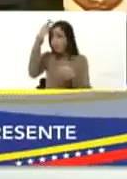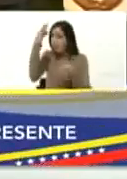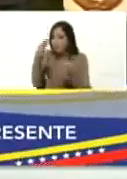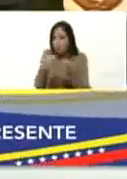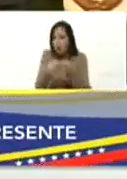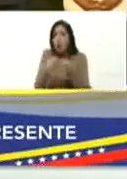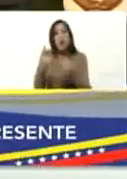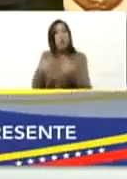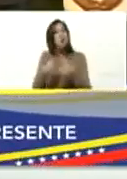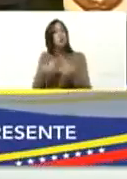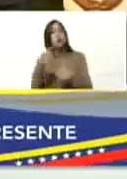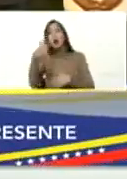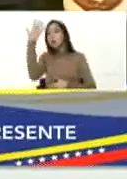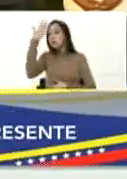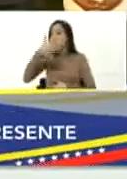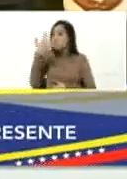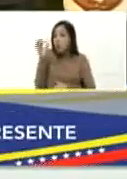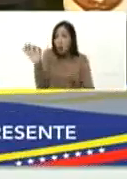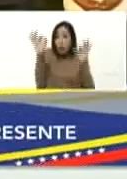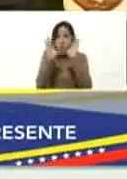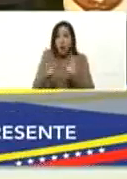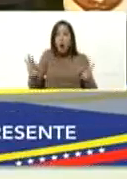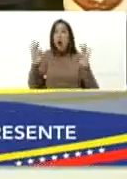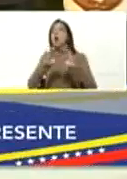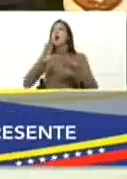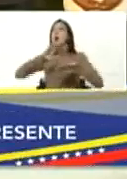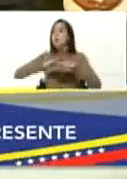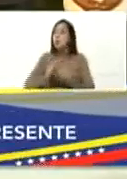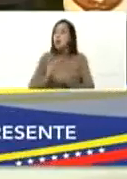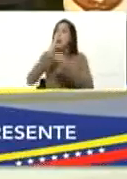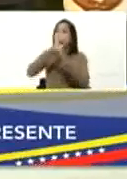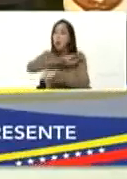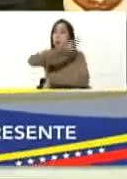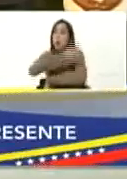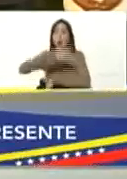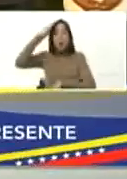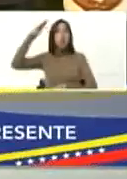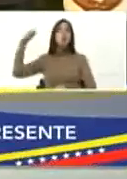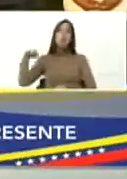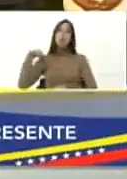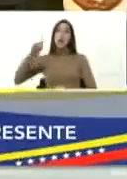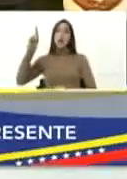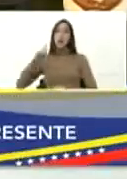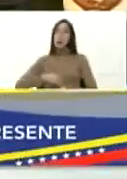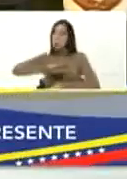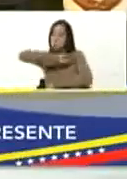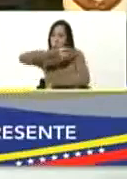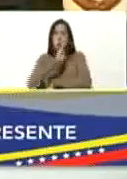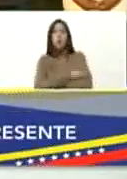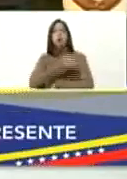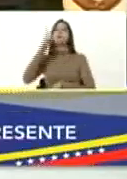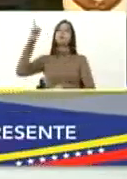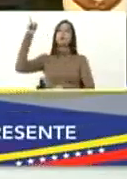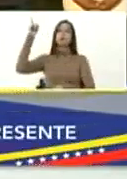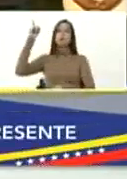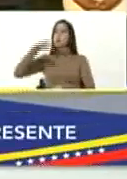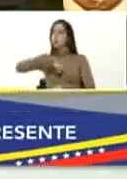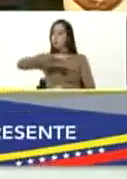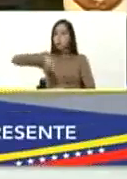no tenga dudas de la presencia de su fuerza divina, magnífica y única, la fuerza de Dios en